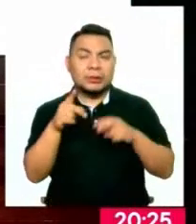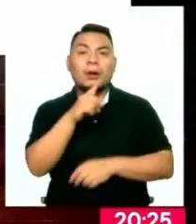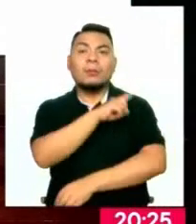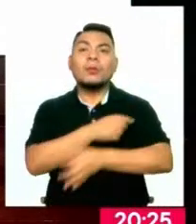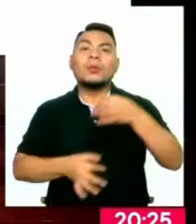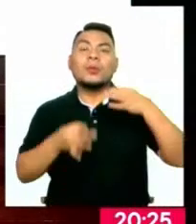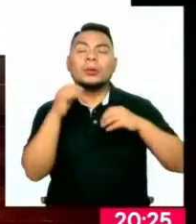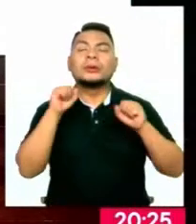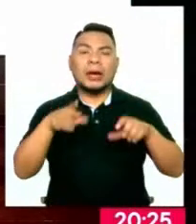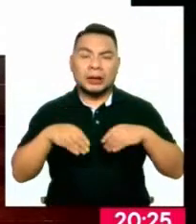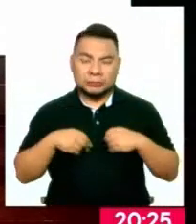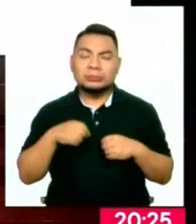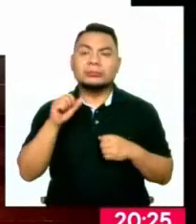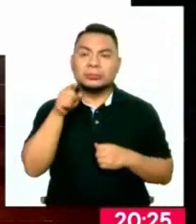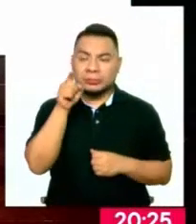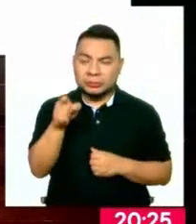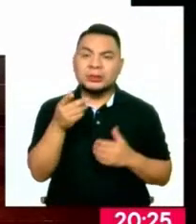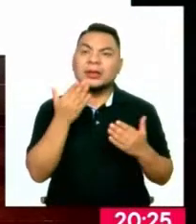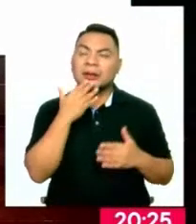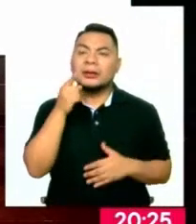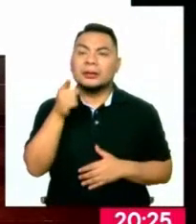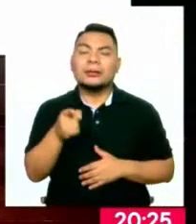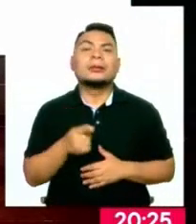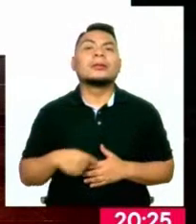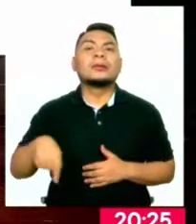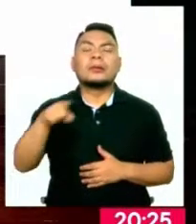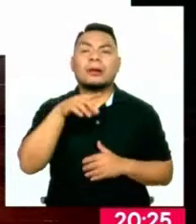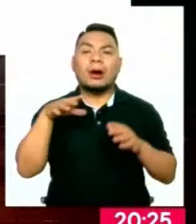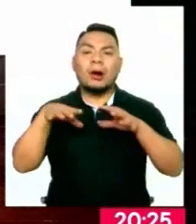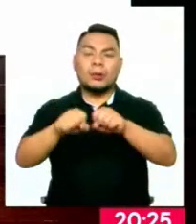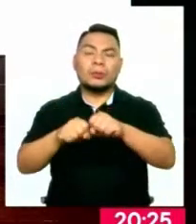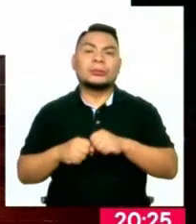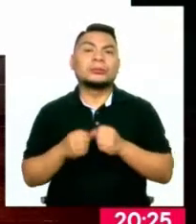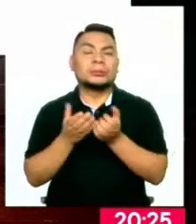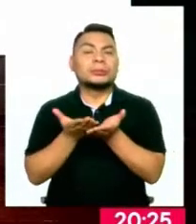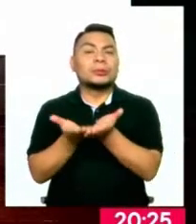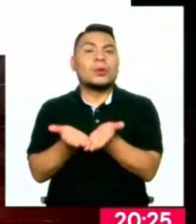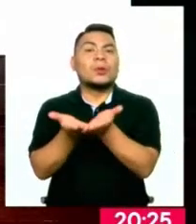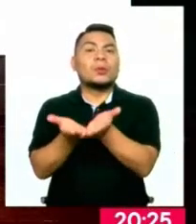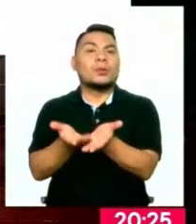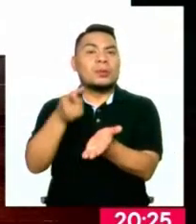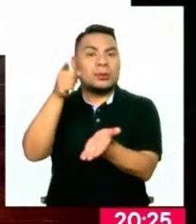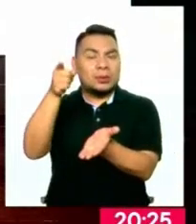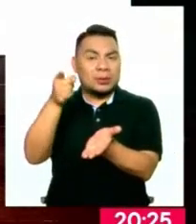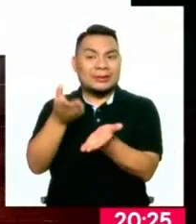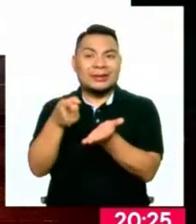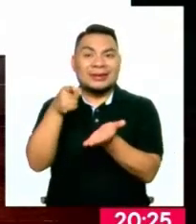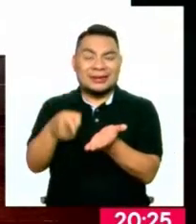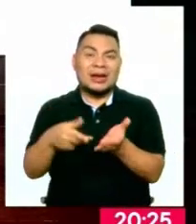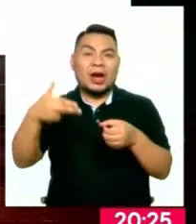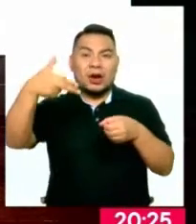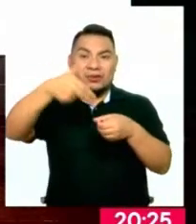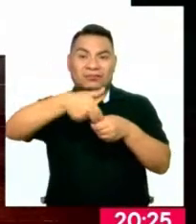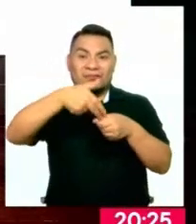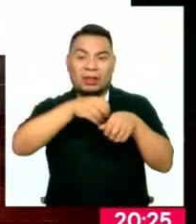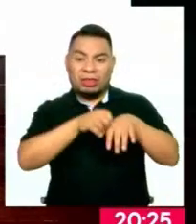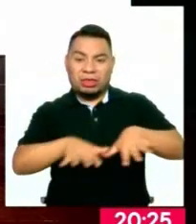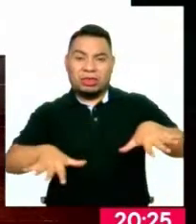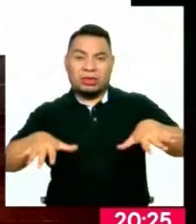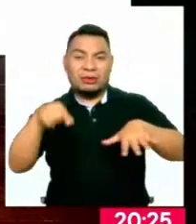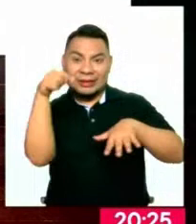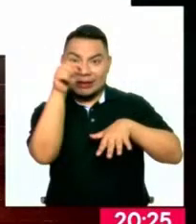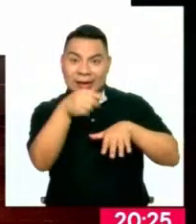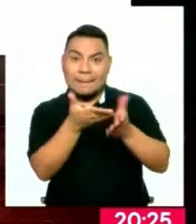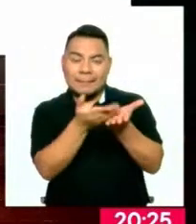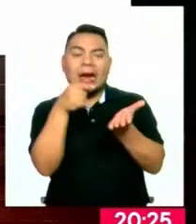Judicial declaró fundado el pedido del Ministerio Público de incautación del buque Mare Doricum, nave que trasladó los barriles de petróleo de la empresa